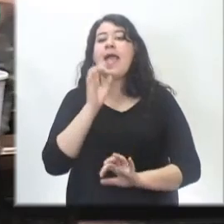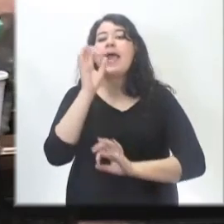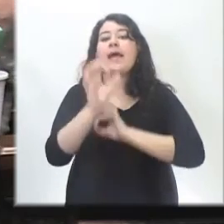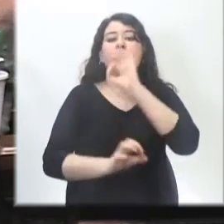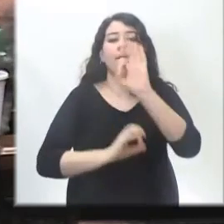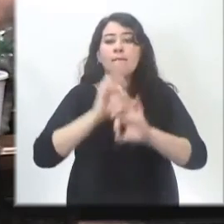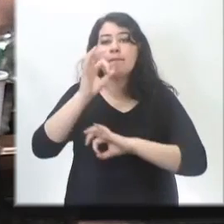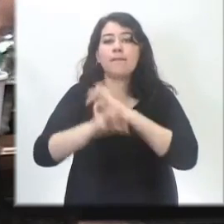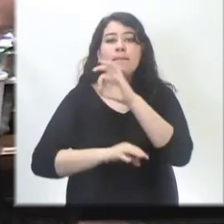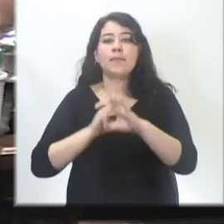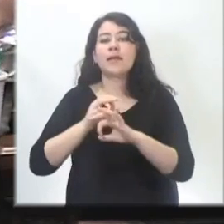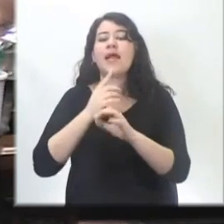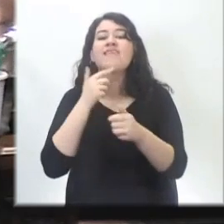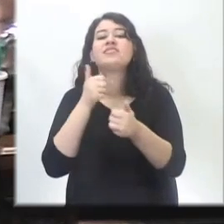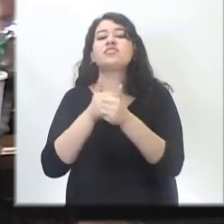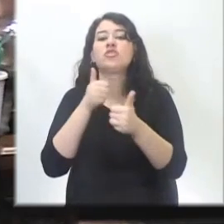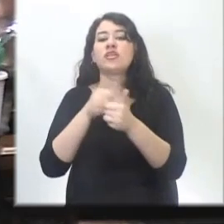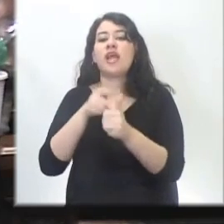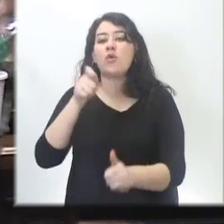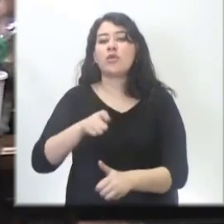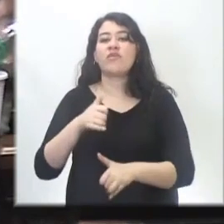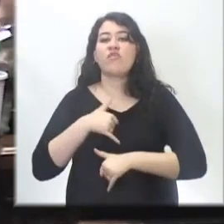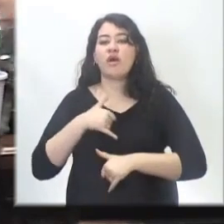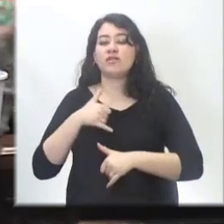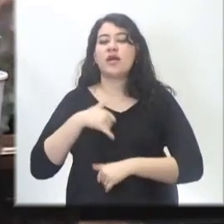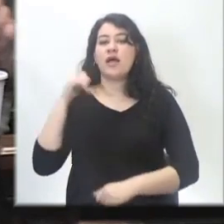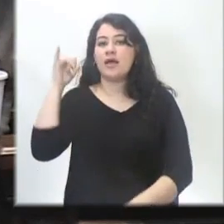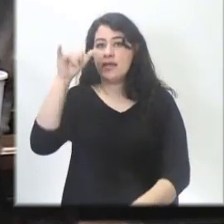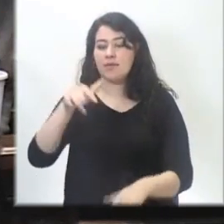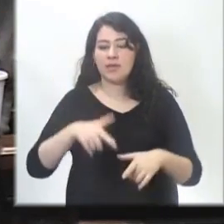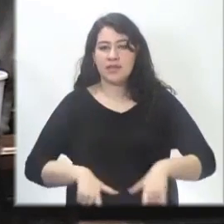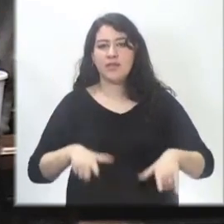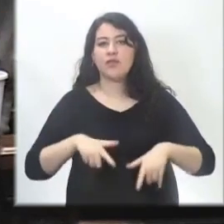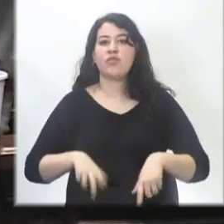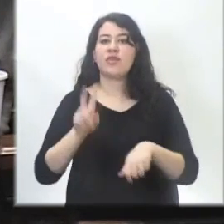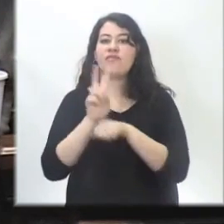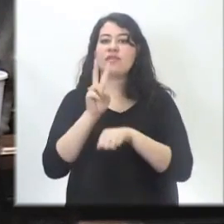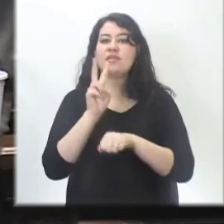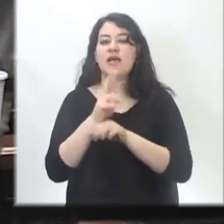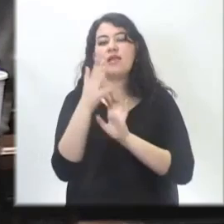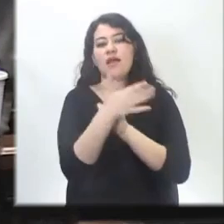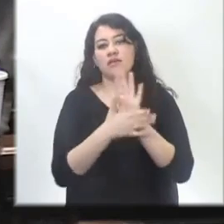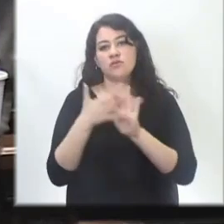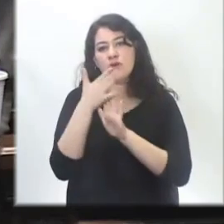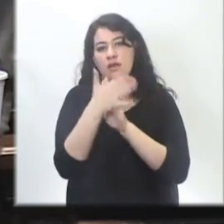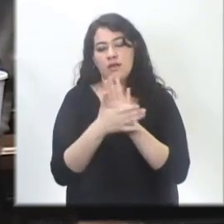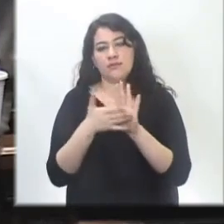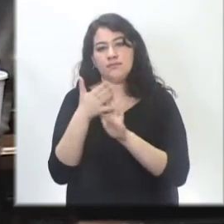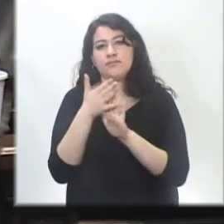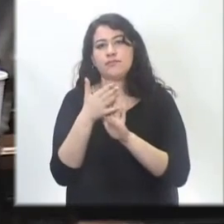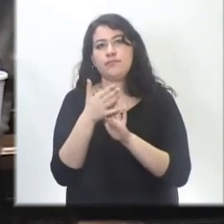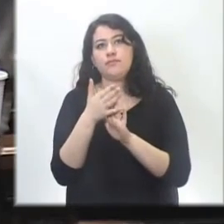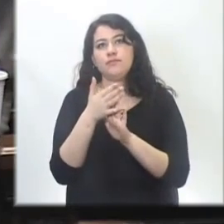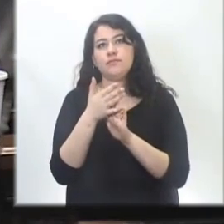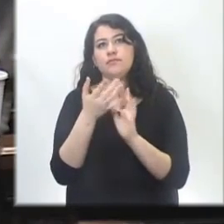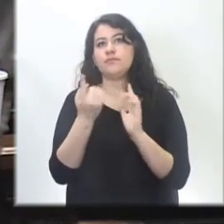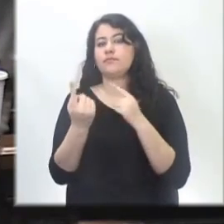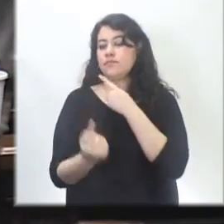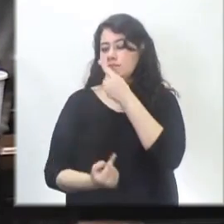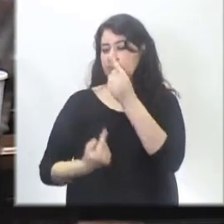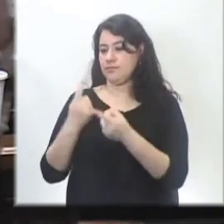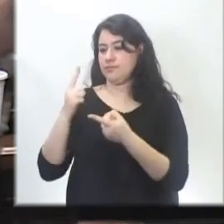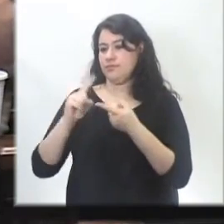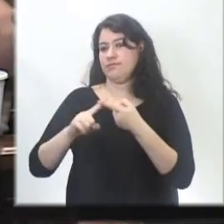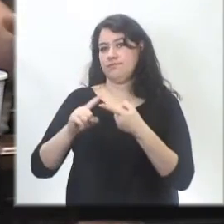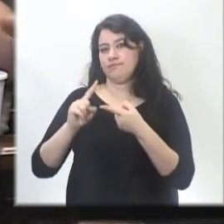caso a la asesoría jurídica de la Fuerza Aérea y del Ministerio de Defensa Nacional que aparentemente hay negocios que